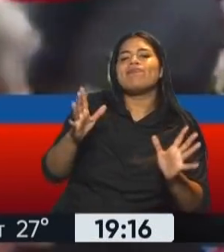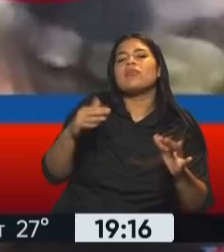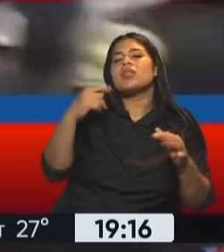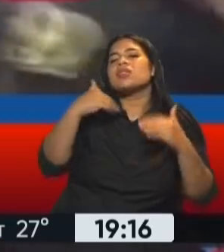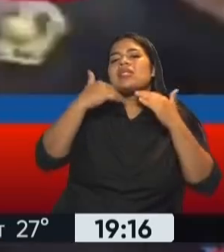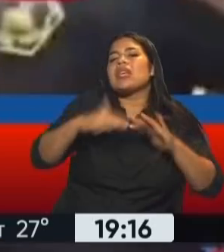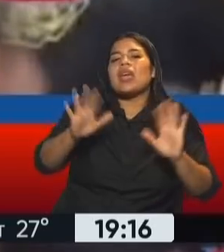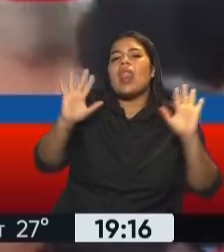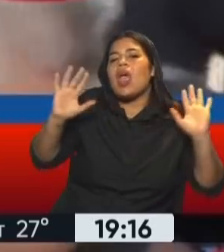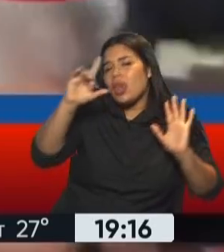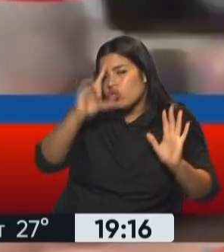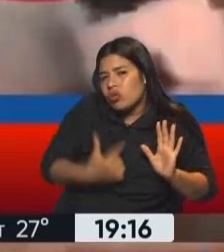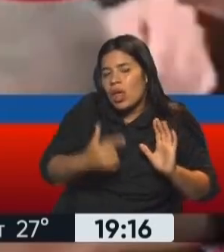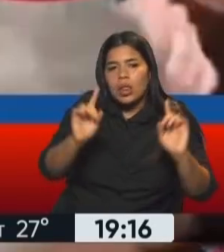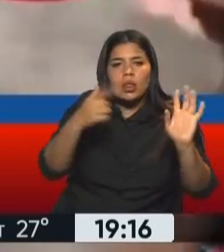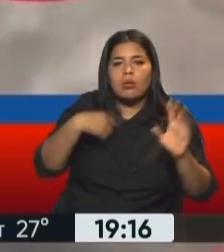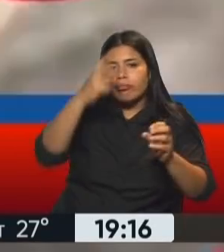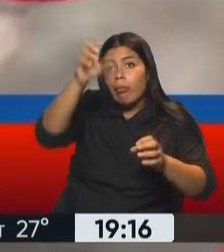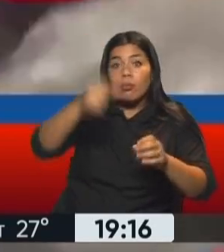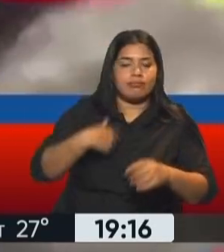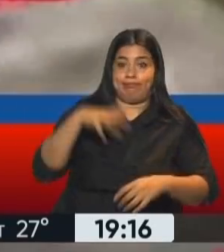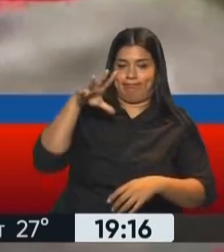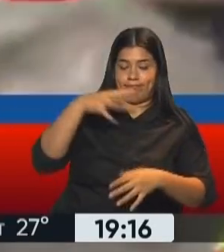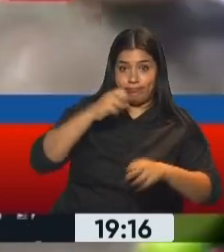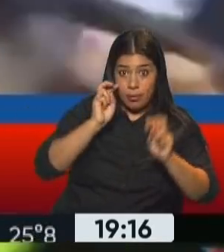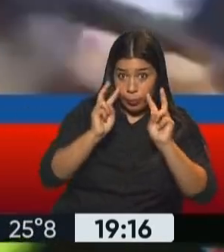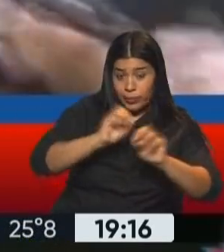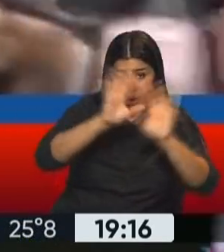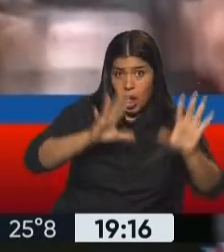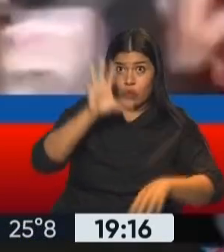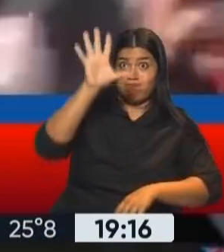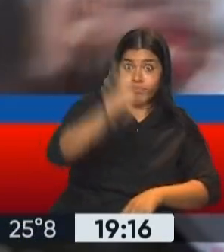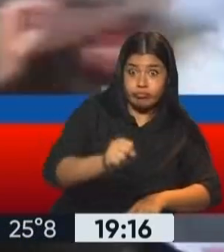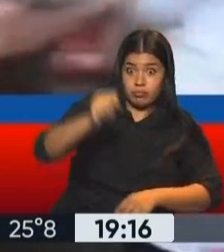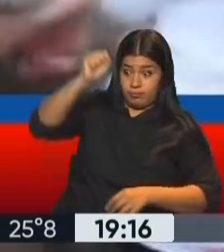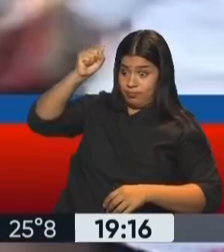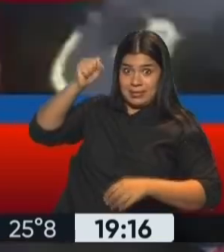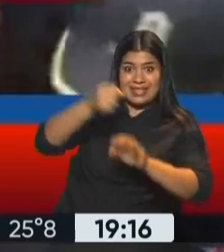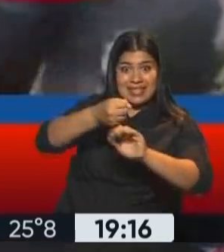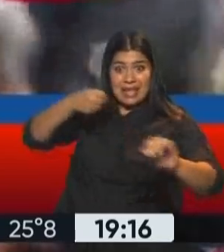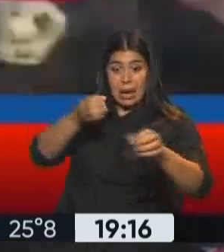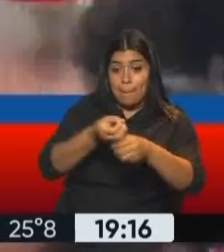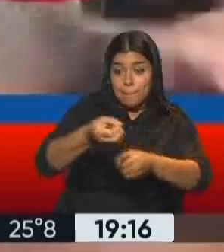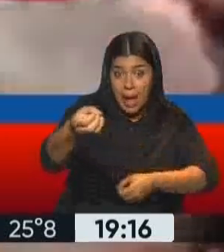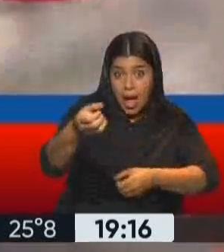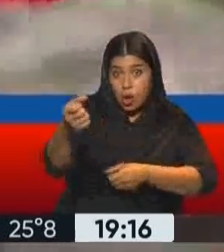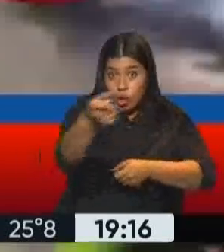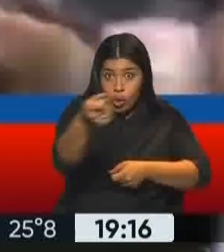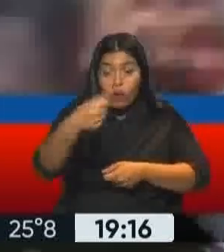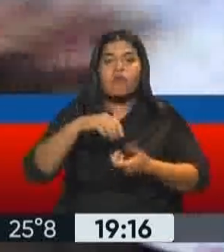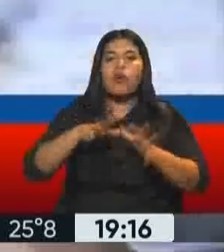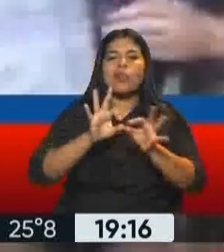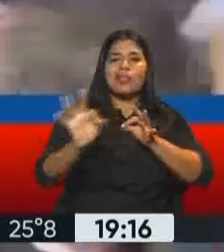acto involuntario. Lo agarra y lo saca, ¿no? Lo saca exactamente del palo que utilizan justamente para mantener